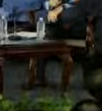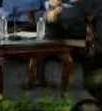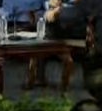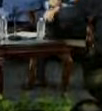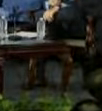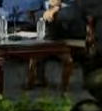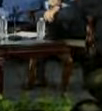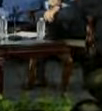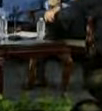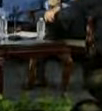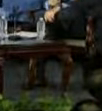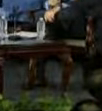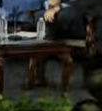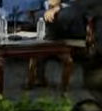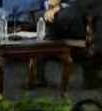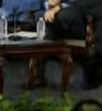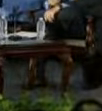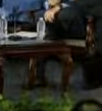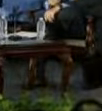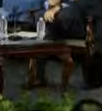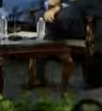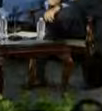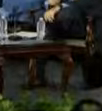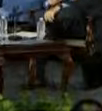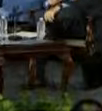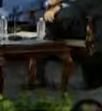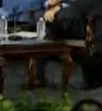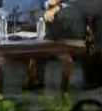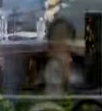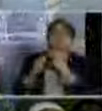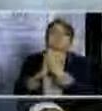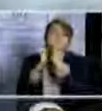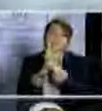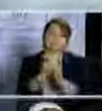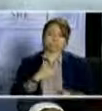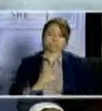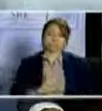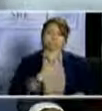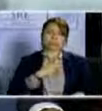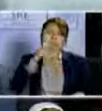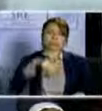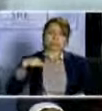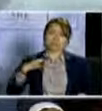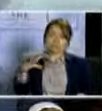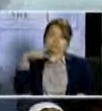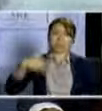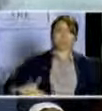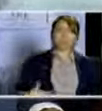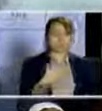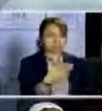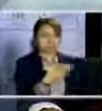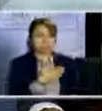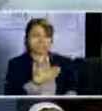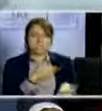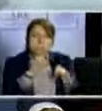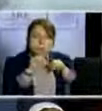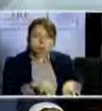que eso hay que ponerlo en la mesa. Yo estoy muy orgullosa del trabajo que hemos tenido en mi oficina particularmente